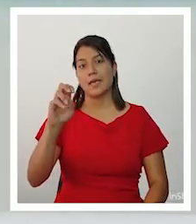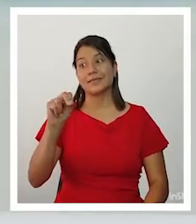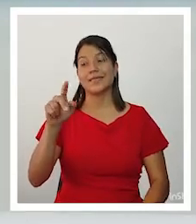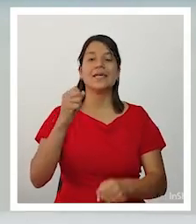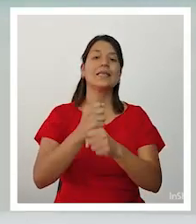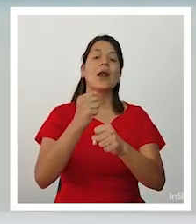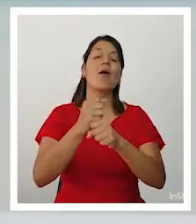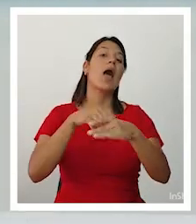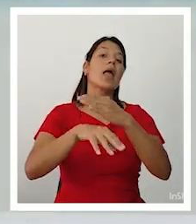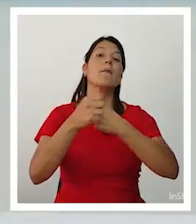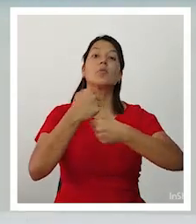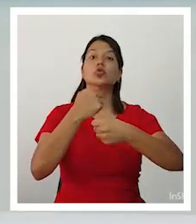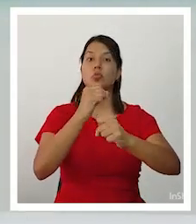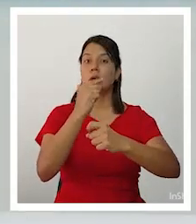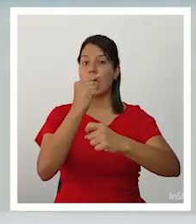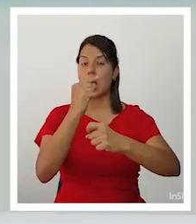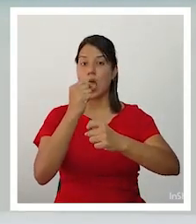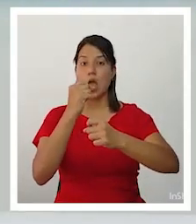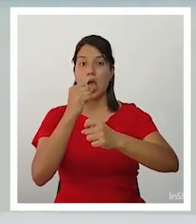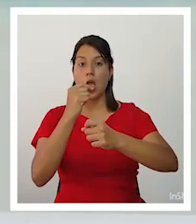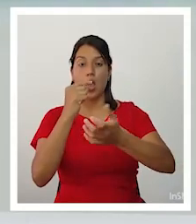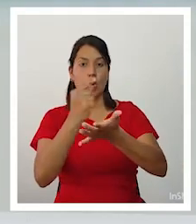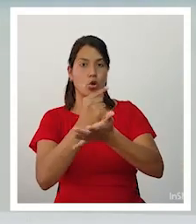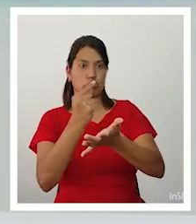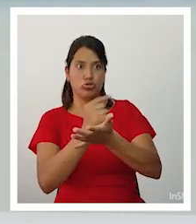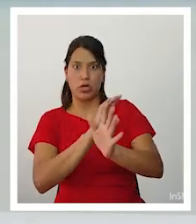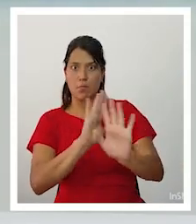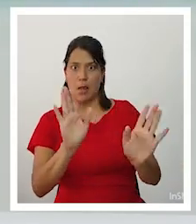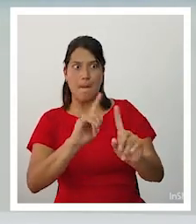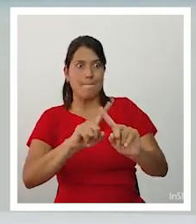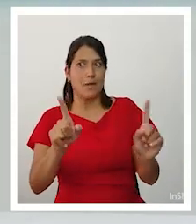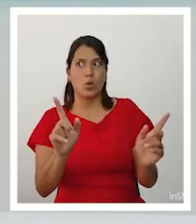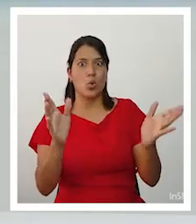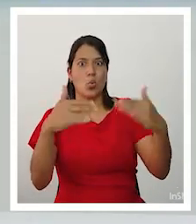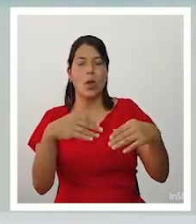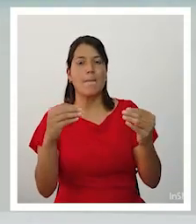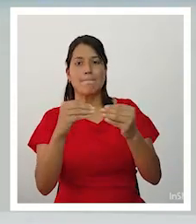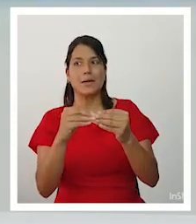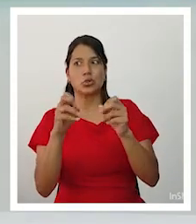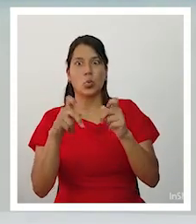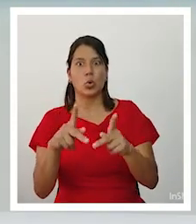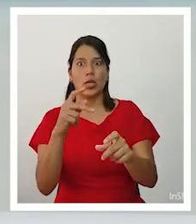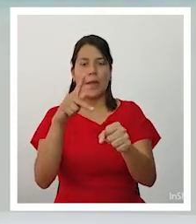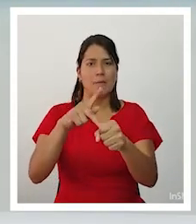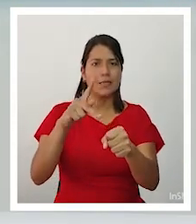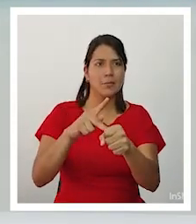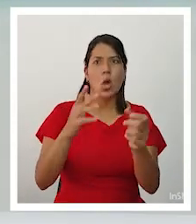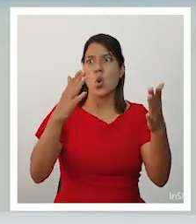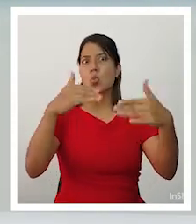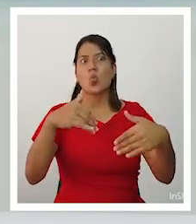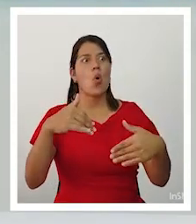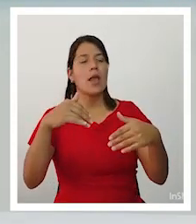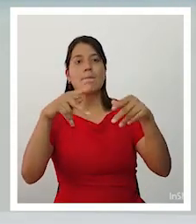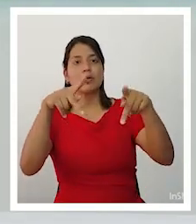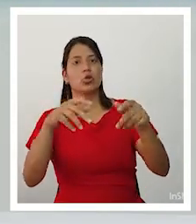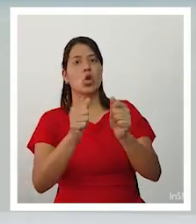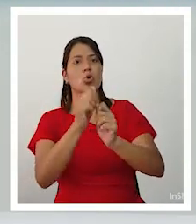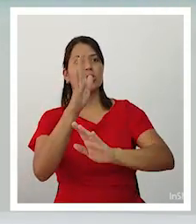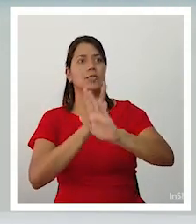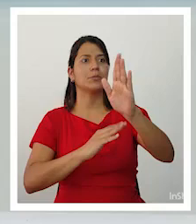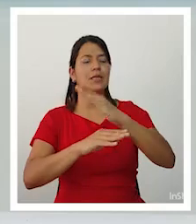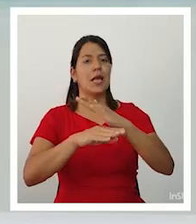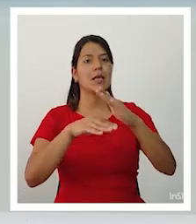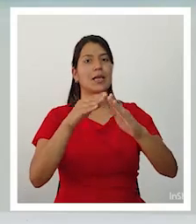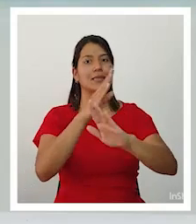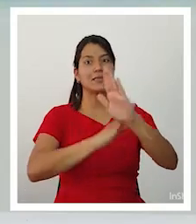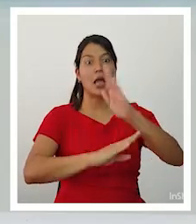Goicoechea, pero posteriormente de ahí pues no tenemos participación en juntas de educación, juntas de salud,